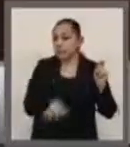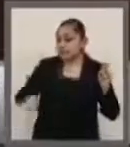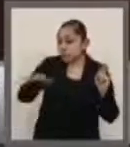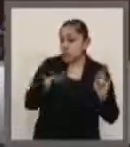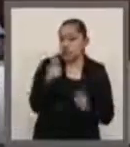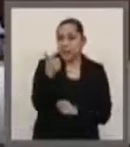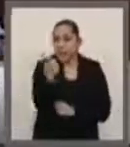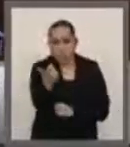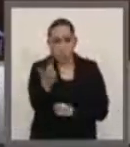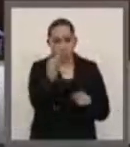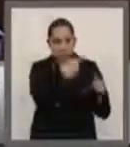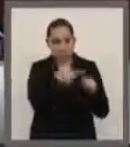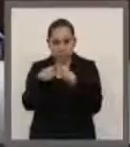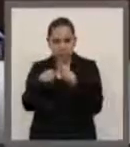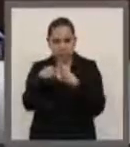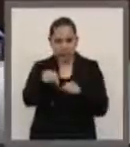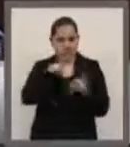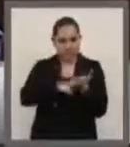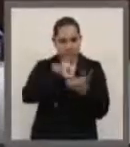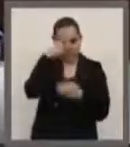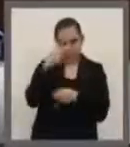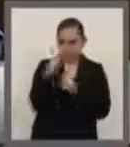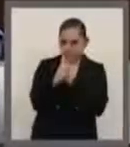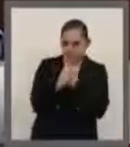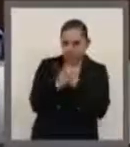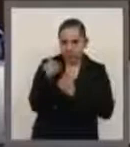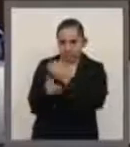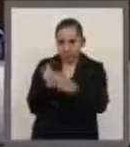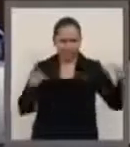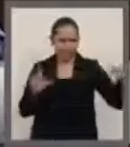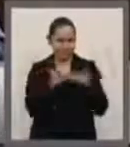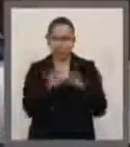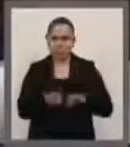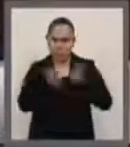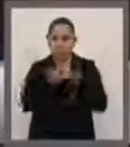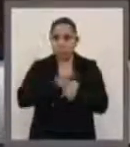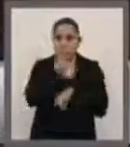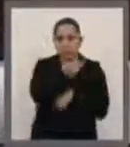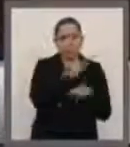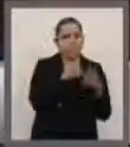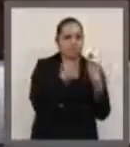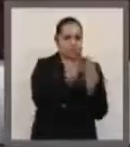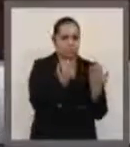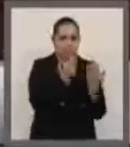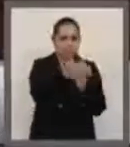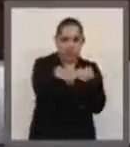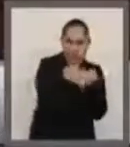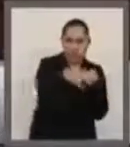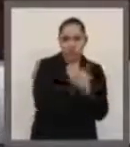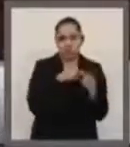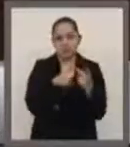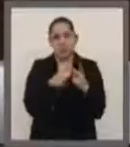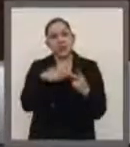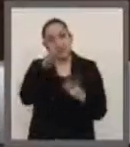y productivas del país. De ahí que el fortalecimiento del sistema educativo y de los sistemas de ciencia y tecnología